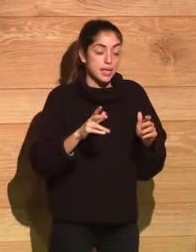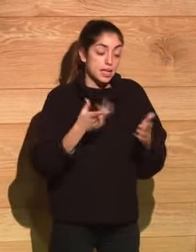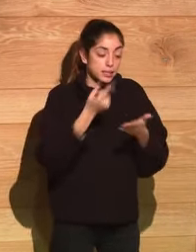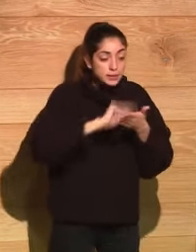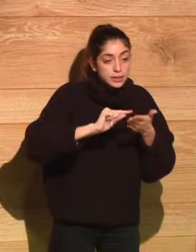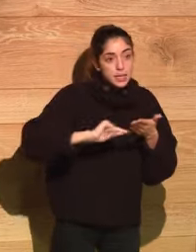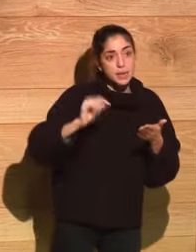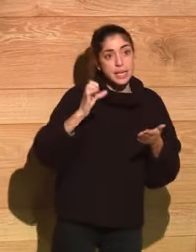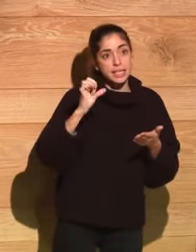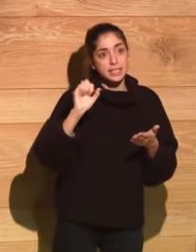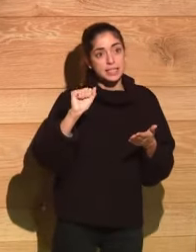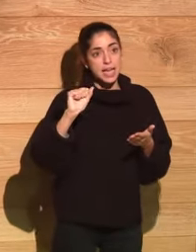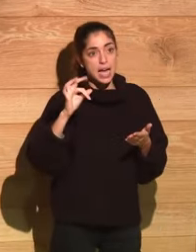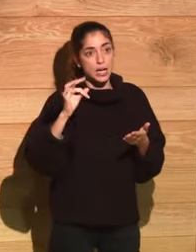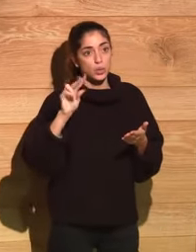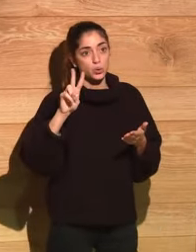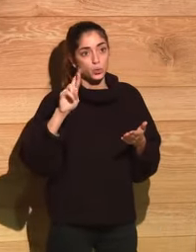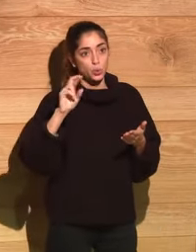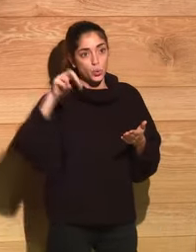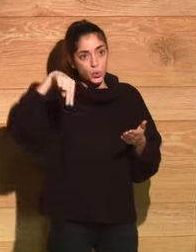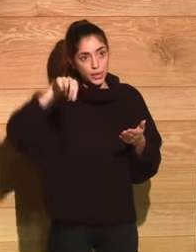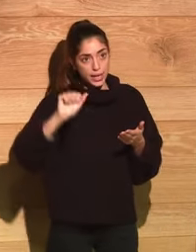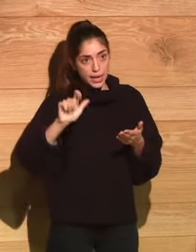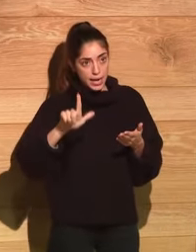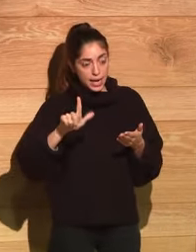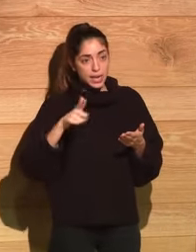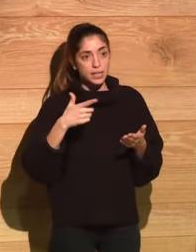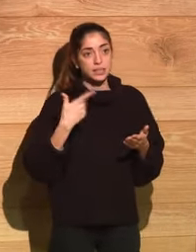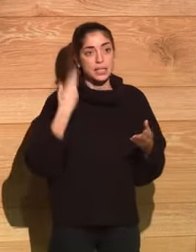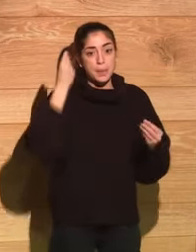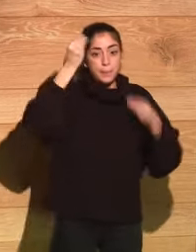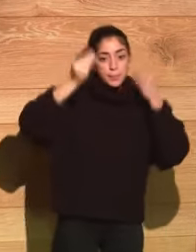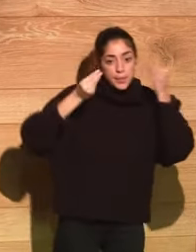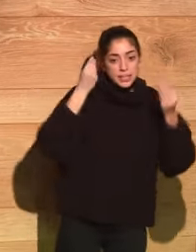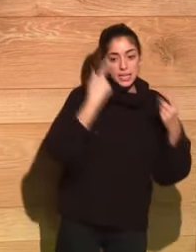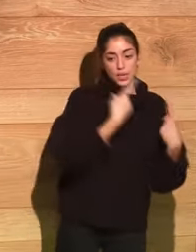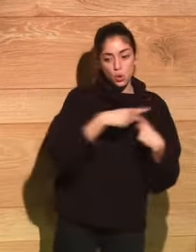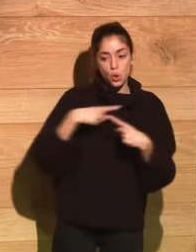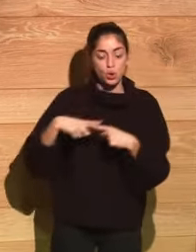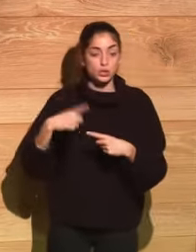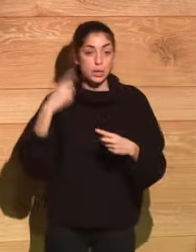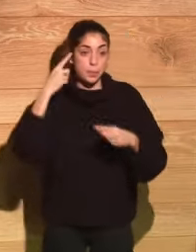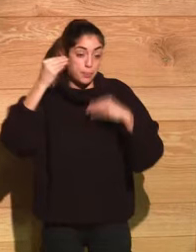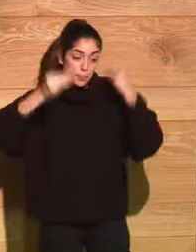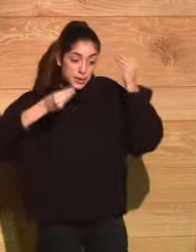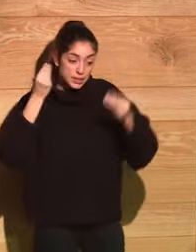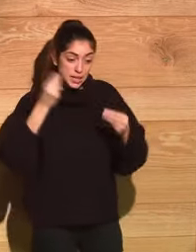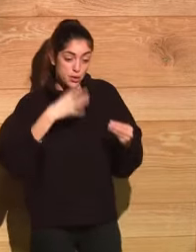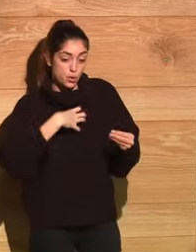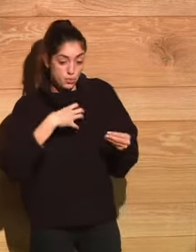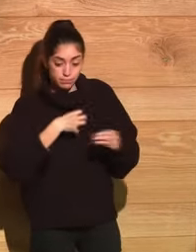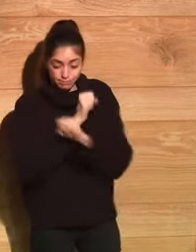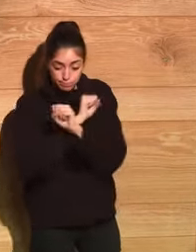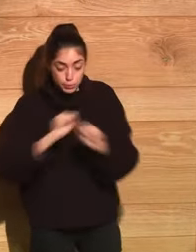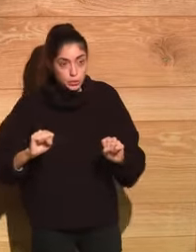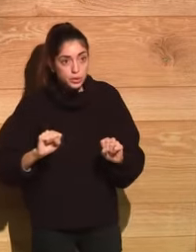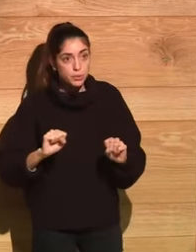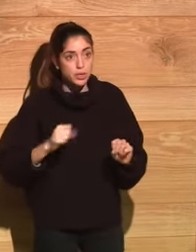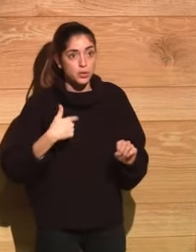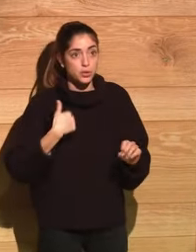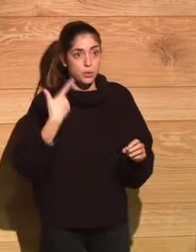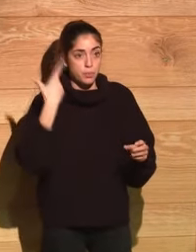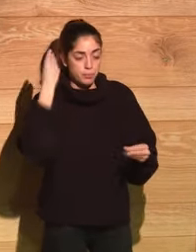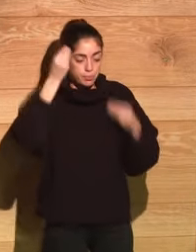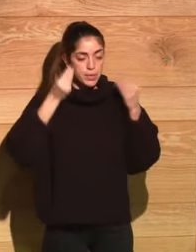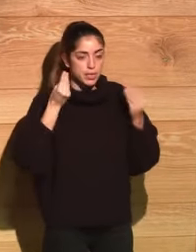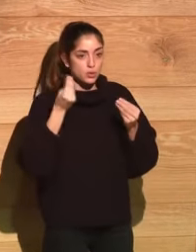que pensáramos alrededor de algo tan supuestamente impensable, a mi juicio tan supuestamente impensable, porque siempre ha